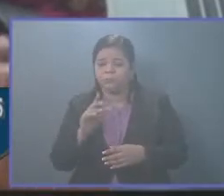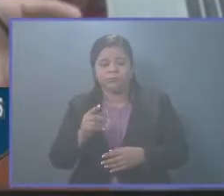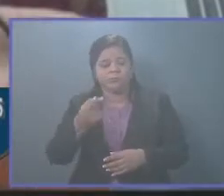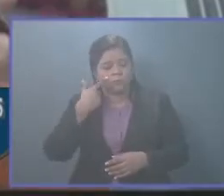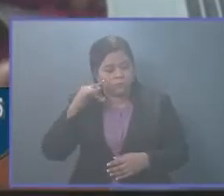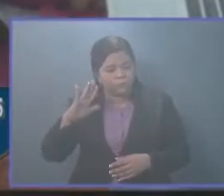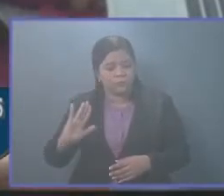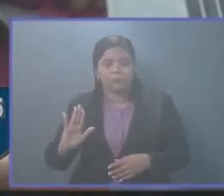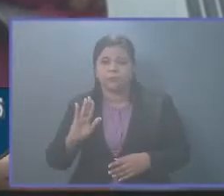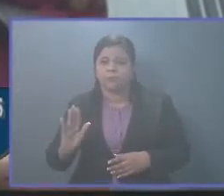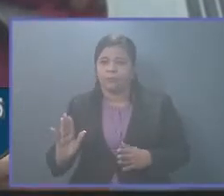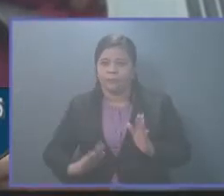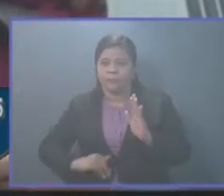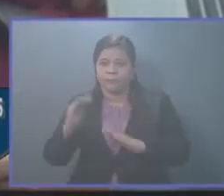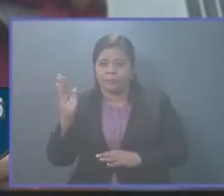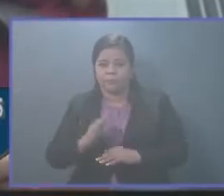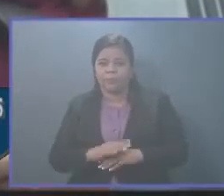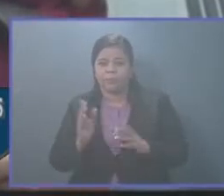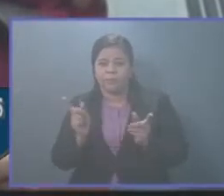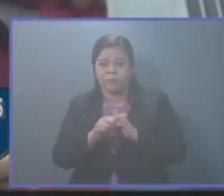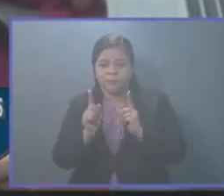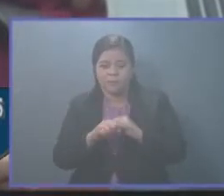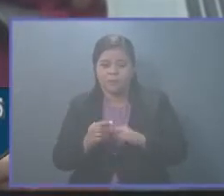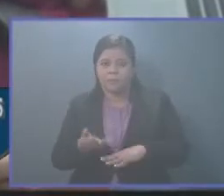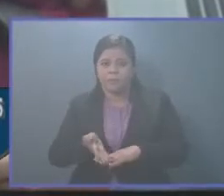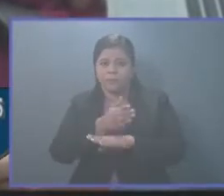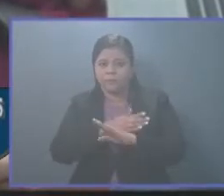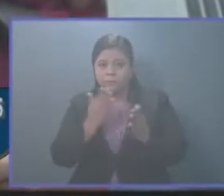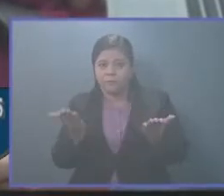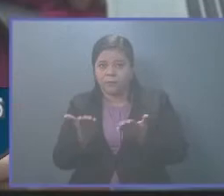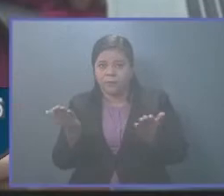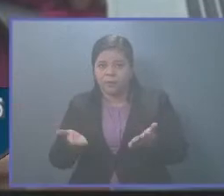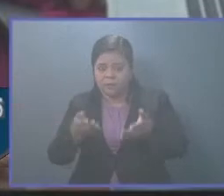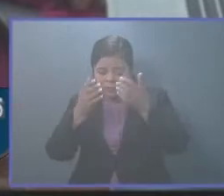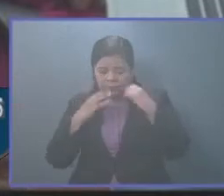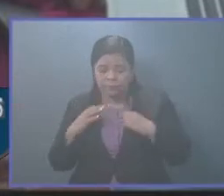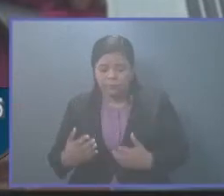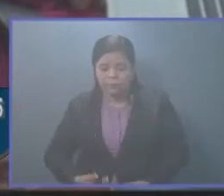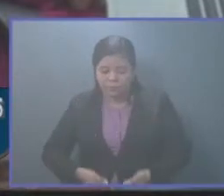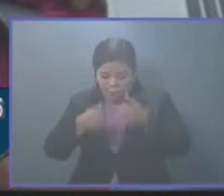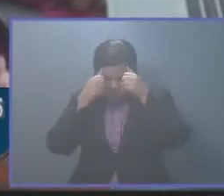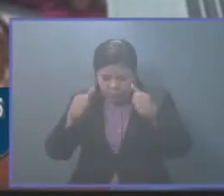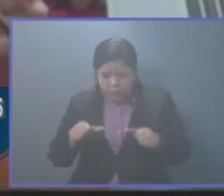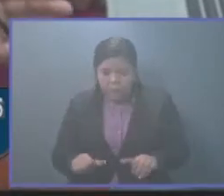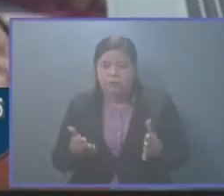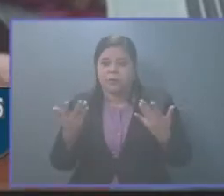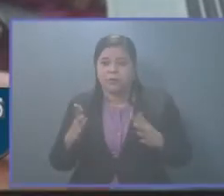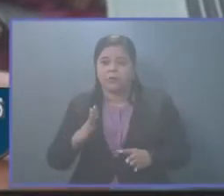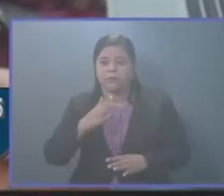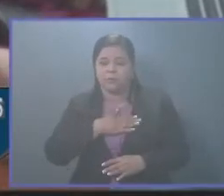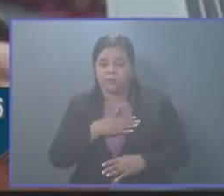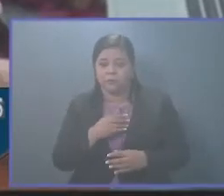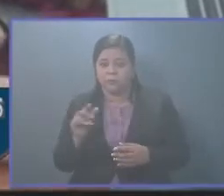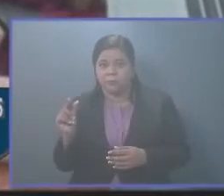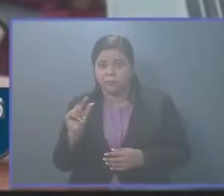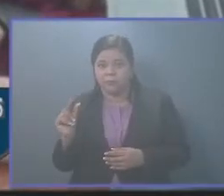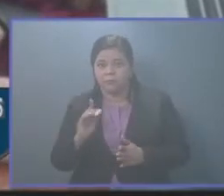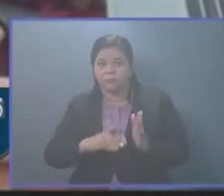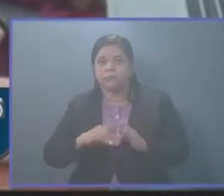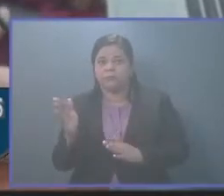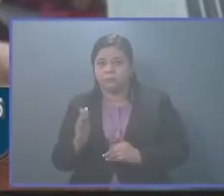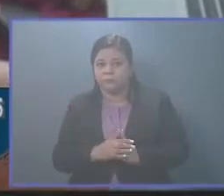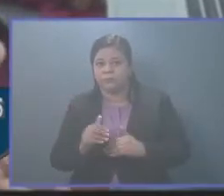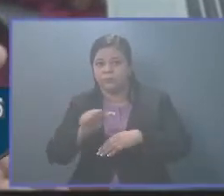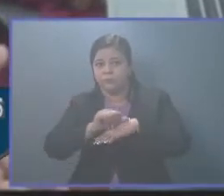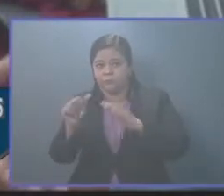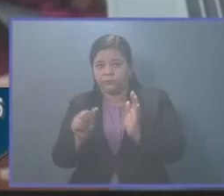comprobar que esa modificación realizada a través de acuerdo gubernativo haya contado con el visto bueno de la Asamblea